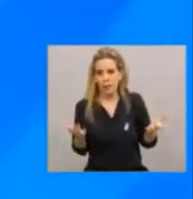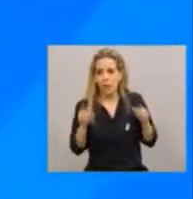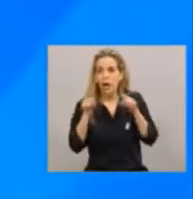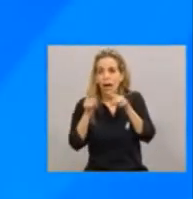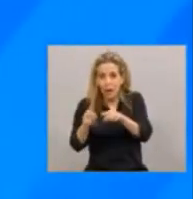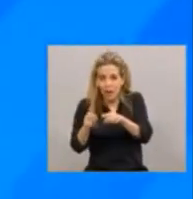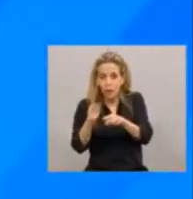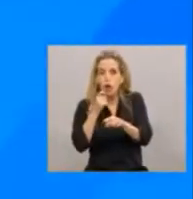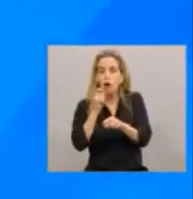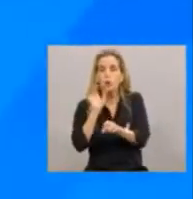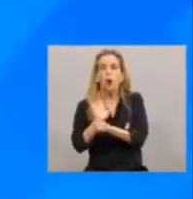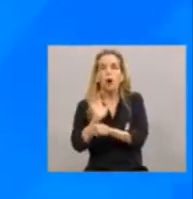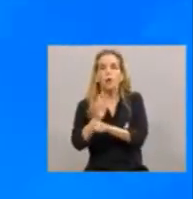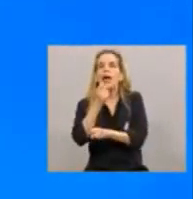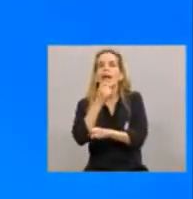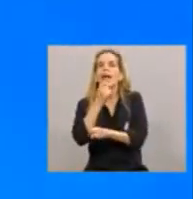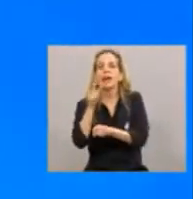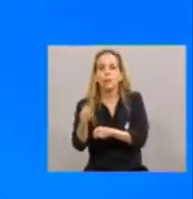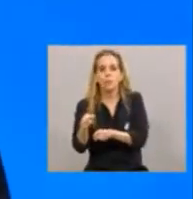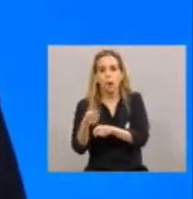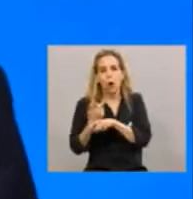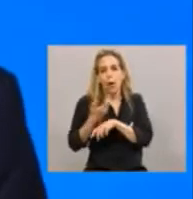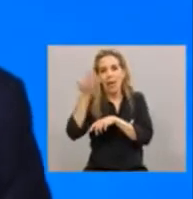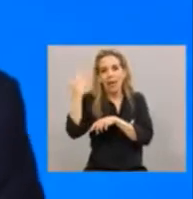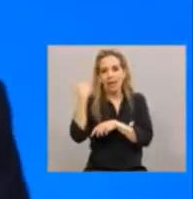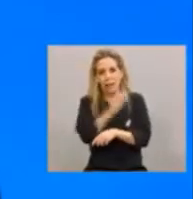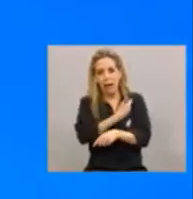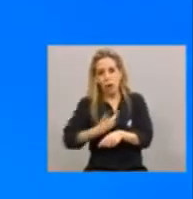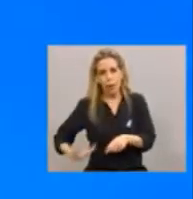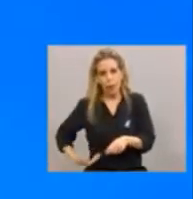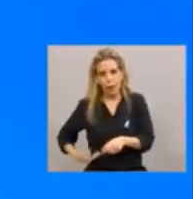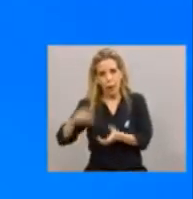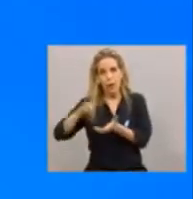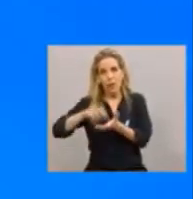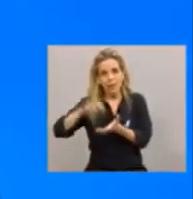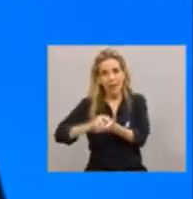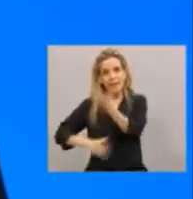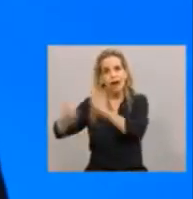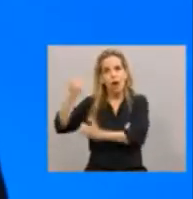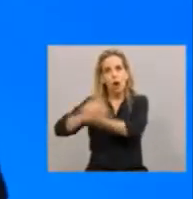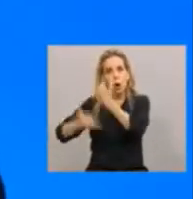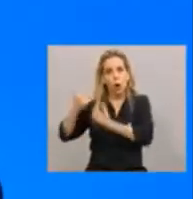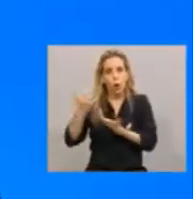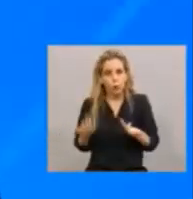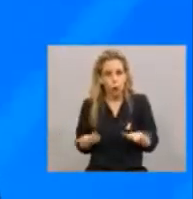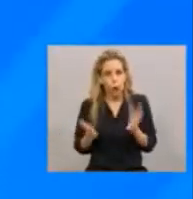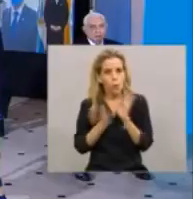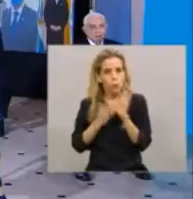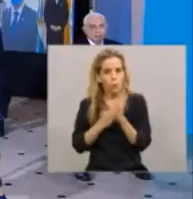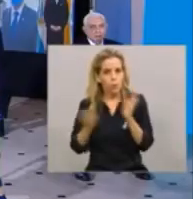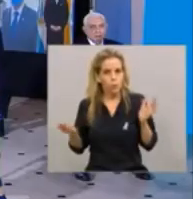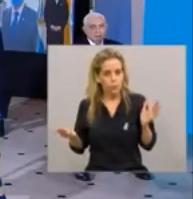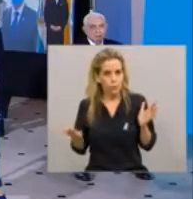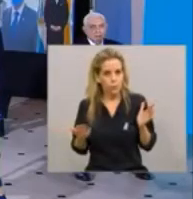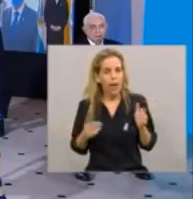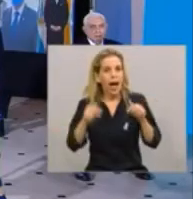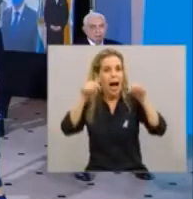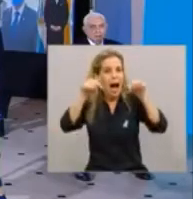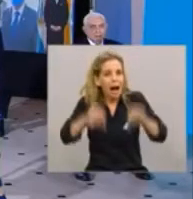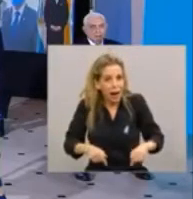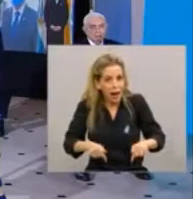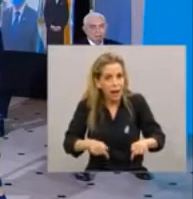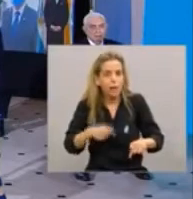esa prueba que ayer gustavo logró en salta para darnos cuentas que aquí todos